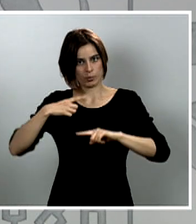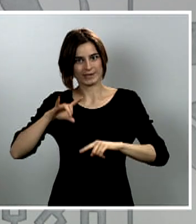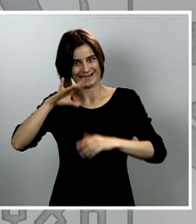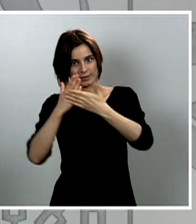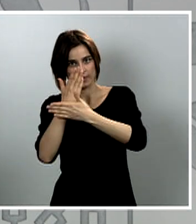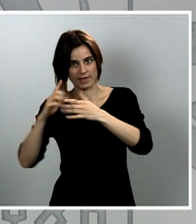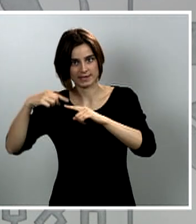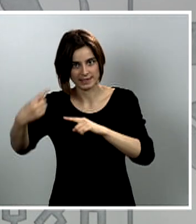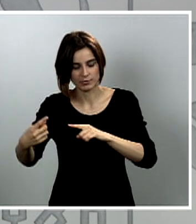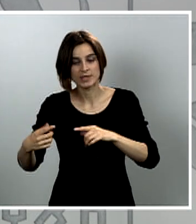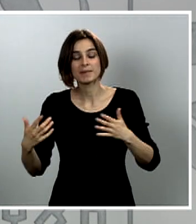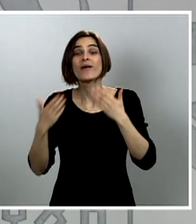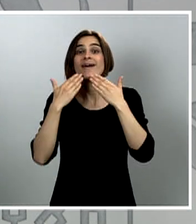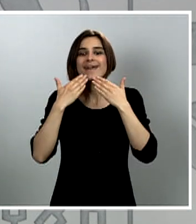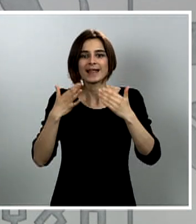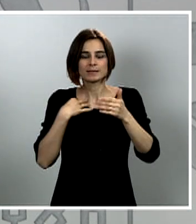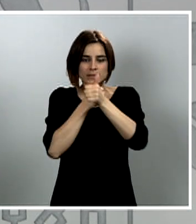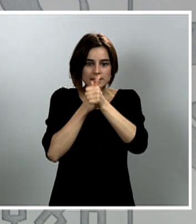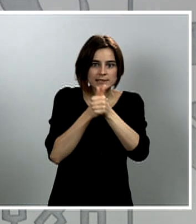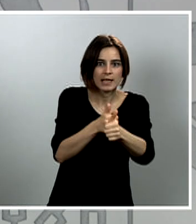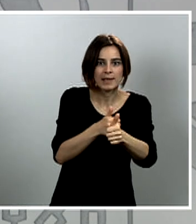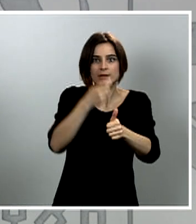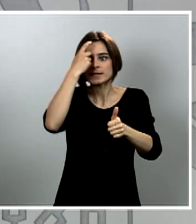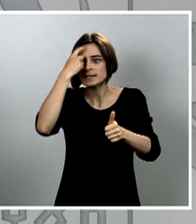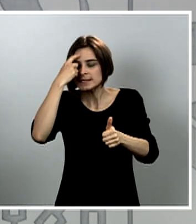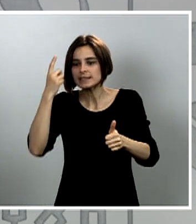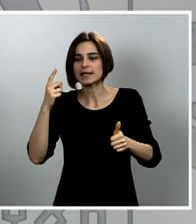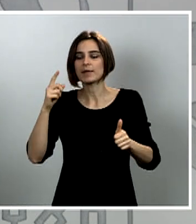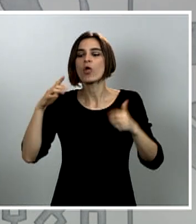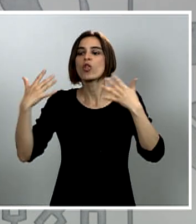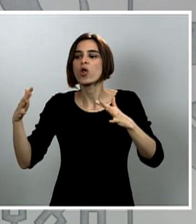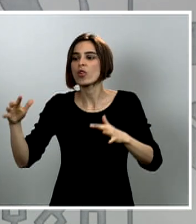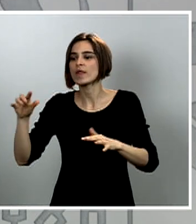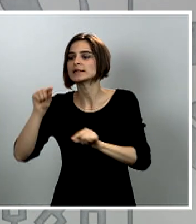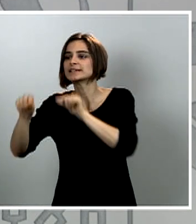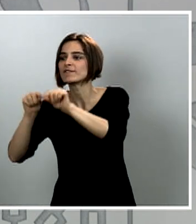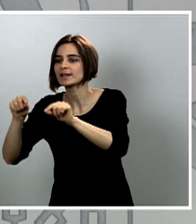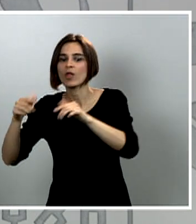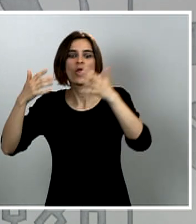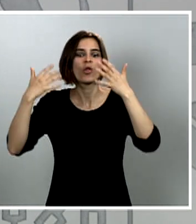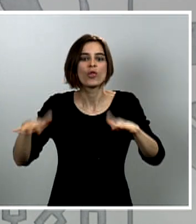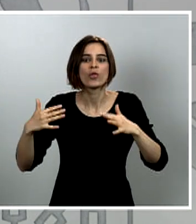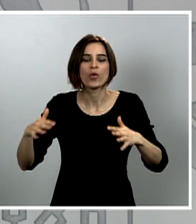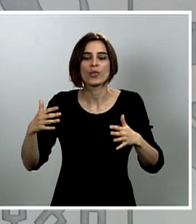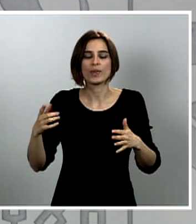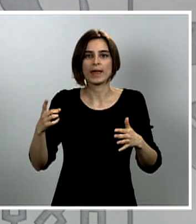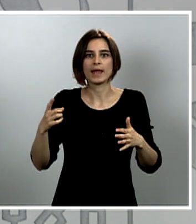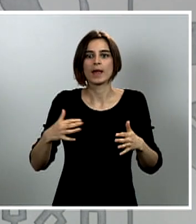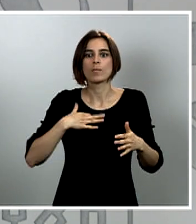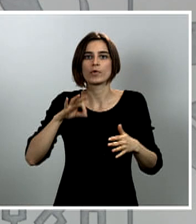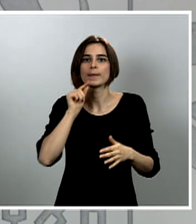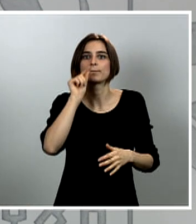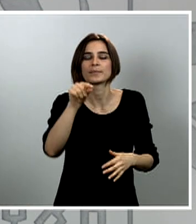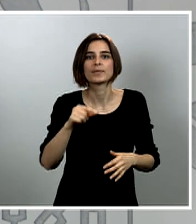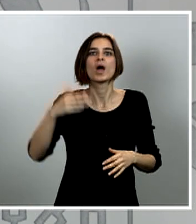tiempo esos puntos de infección. Lo cierto es que si miramos toda la serie, por comunidad autónoma, vemos que hay muchas